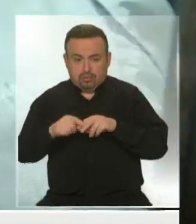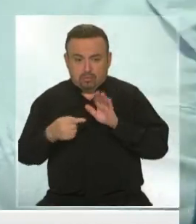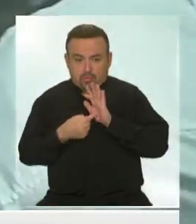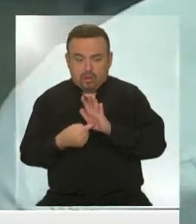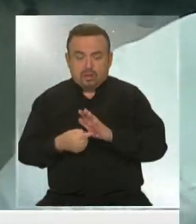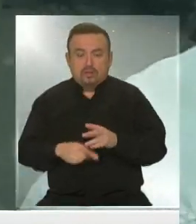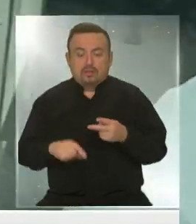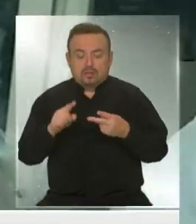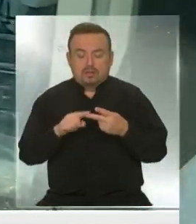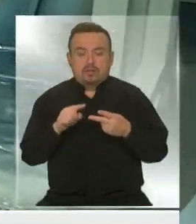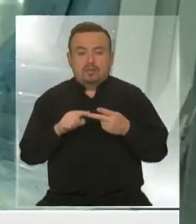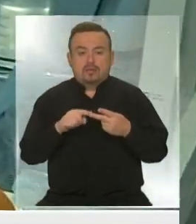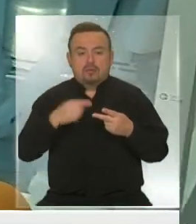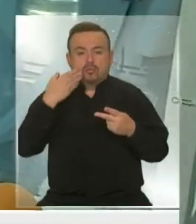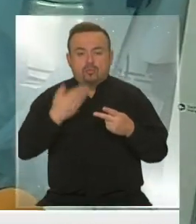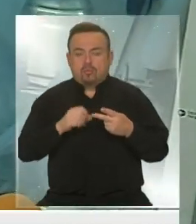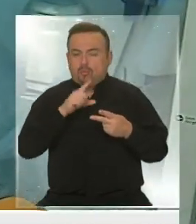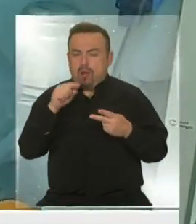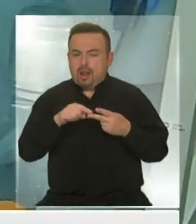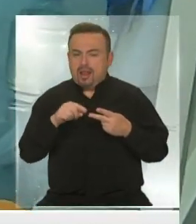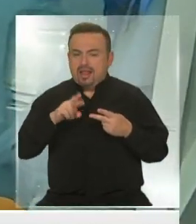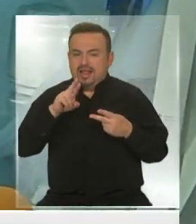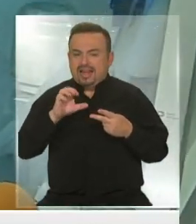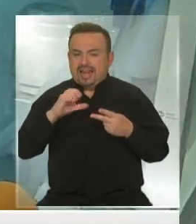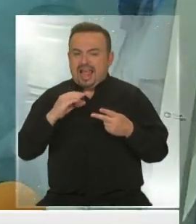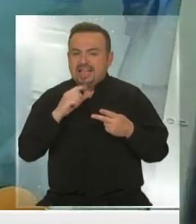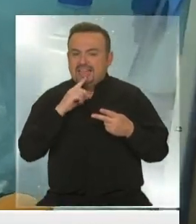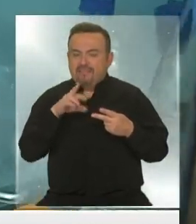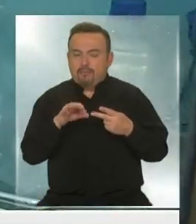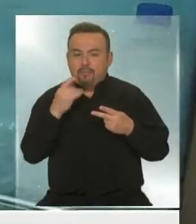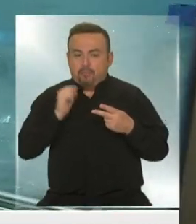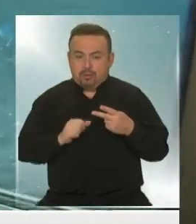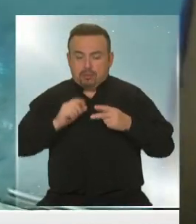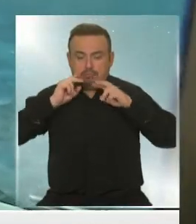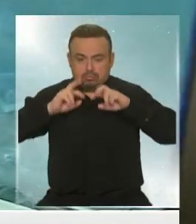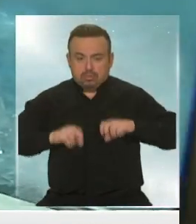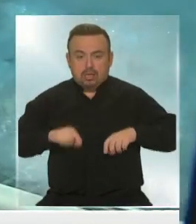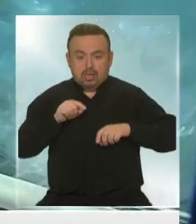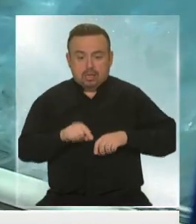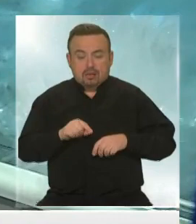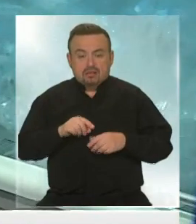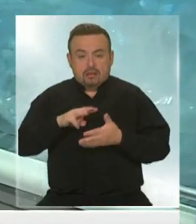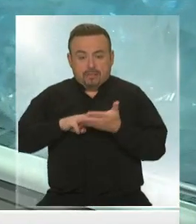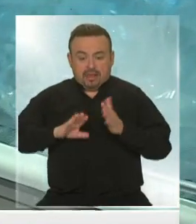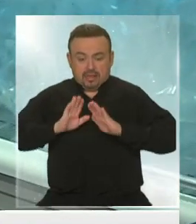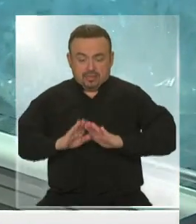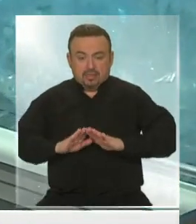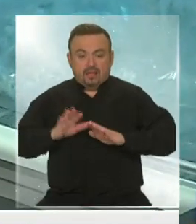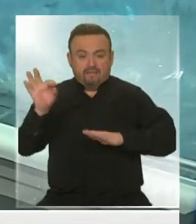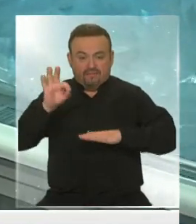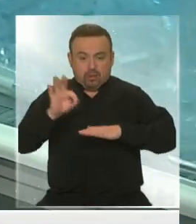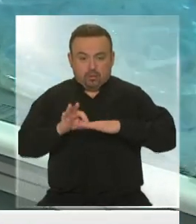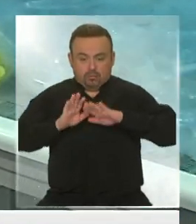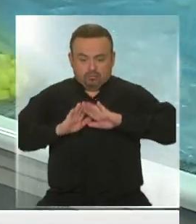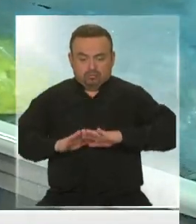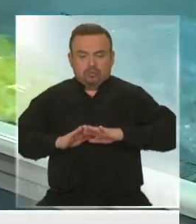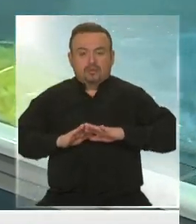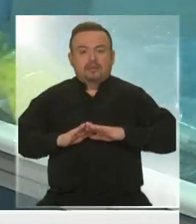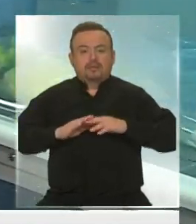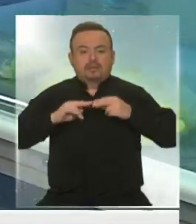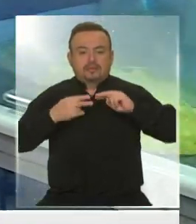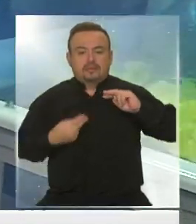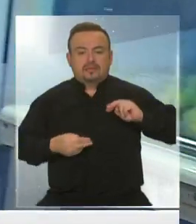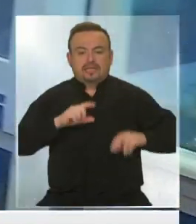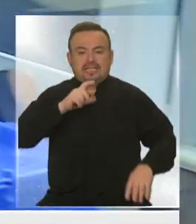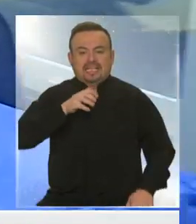muestra. También beneficios analíticos, porque preserva el material genético del virus. Y beneficio